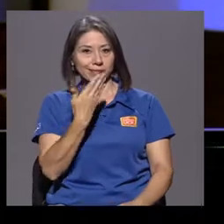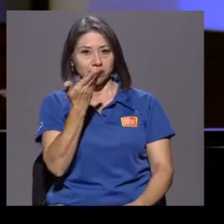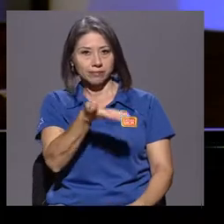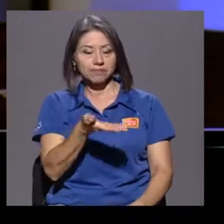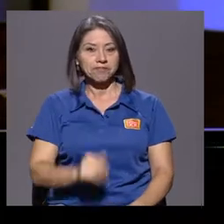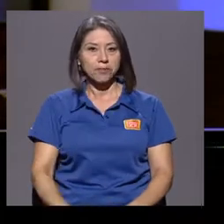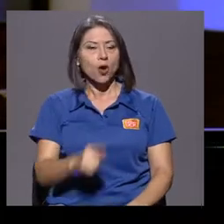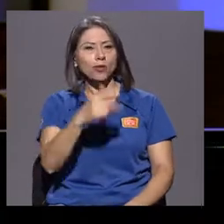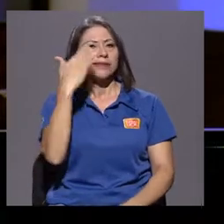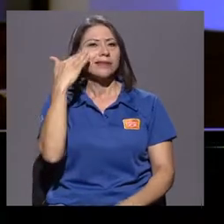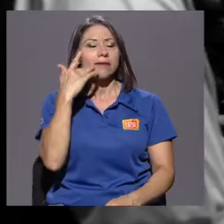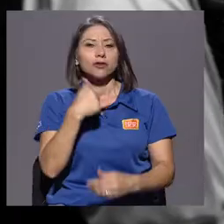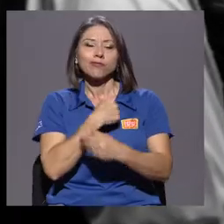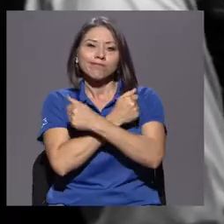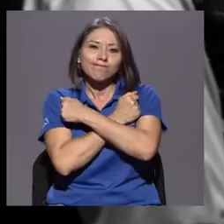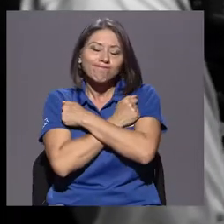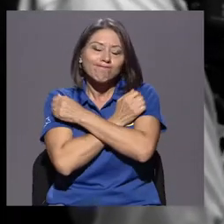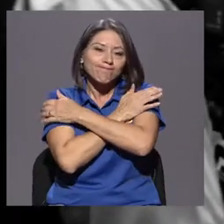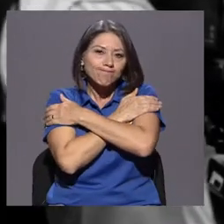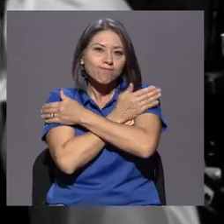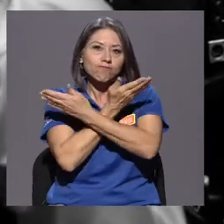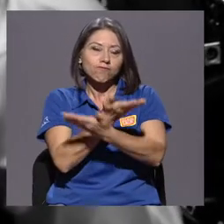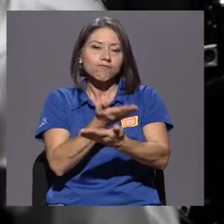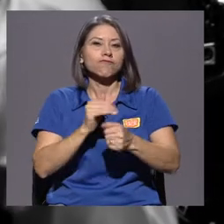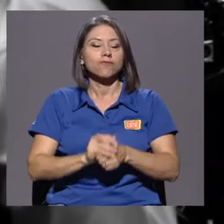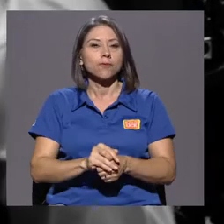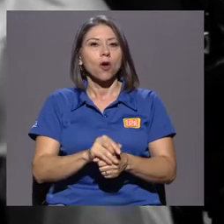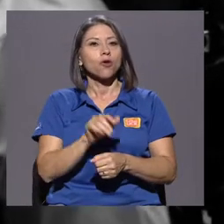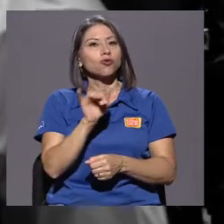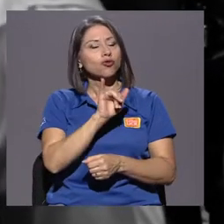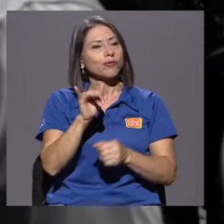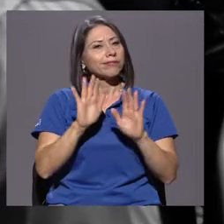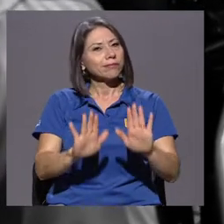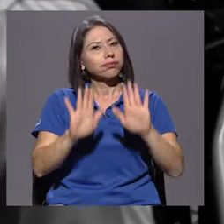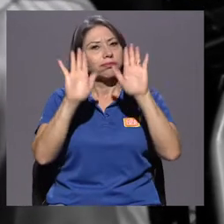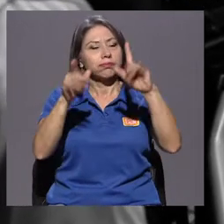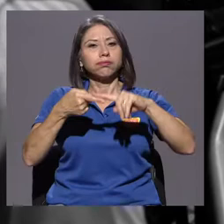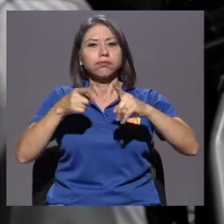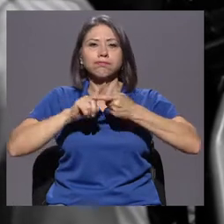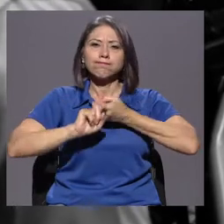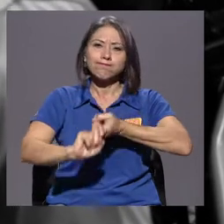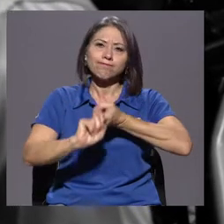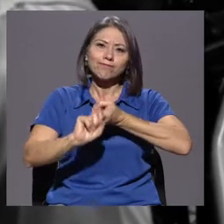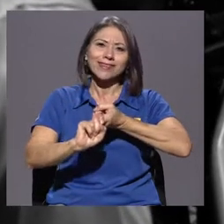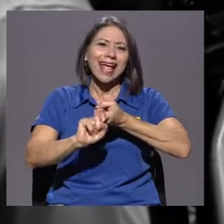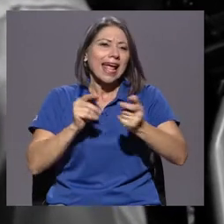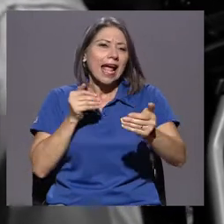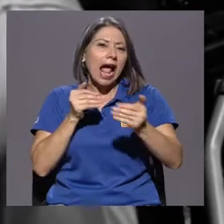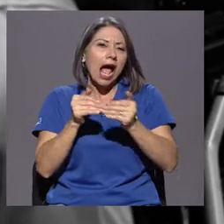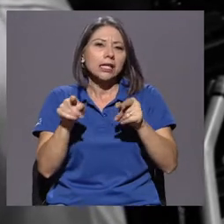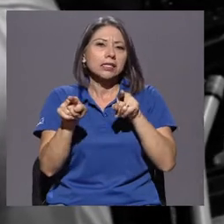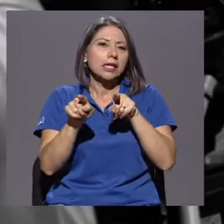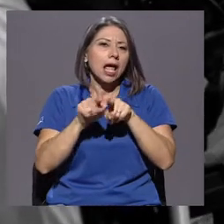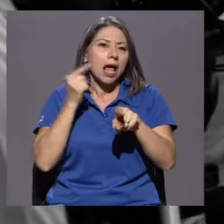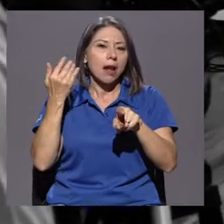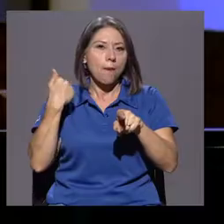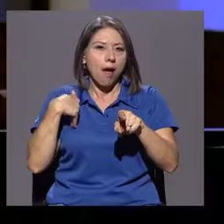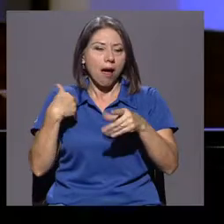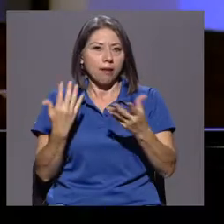sabes lo que te estimo lo que te quiero sos un gran amigo mío casi un hermano